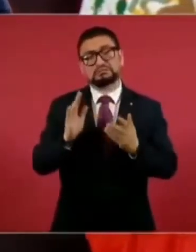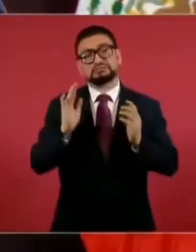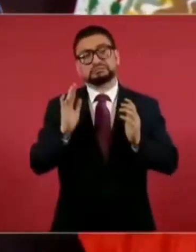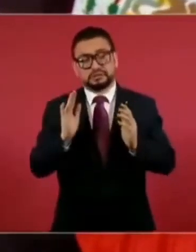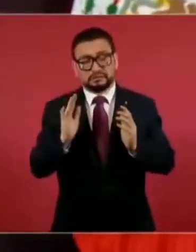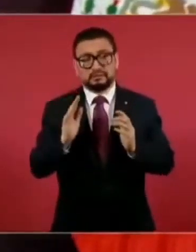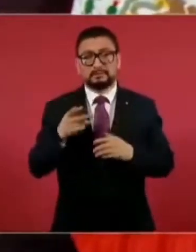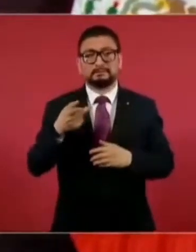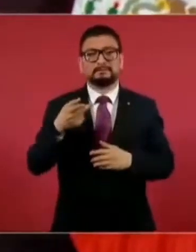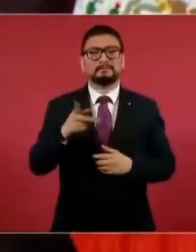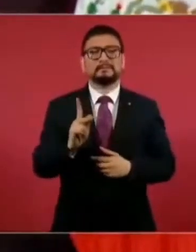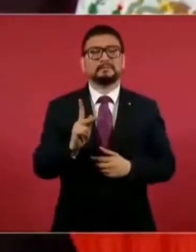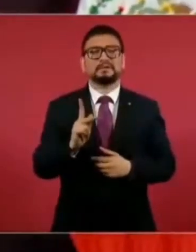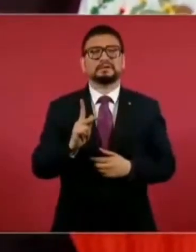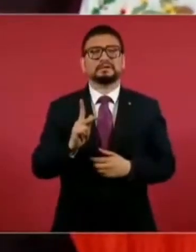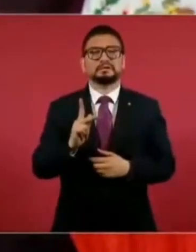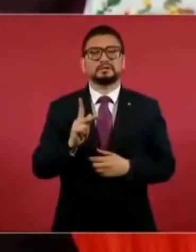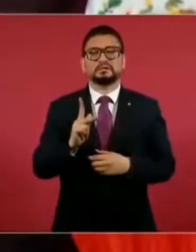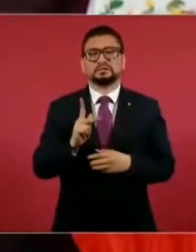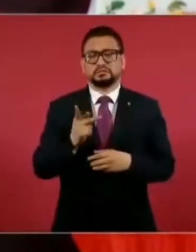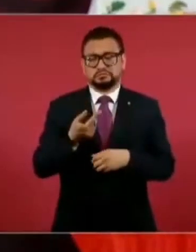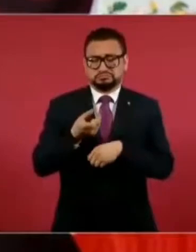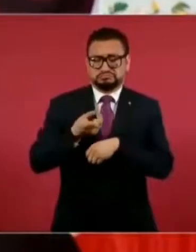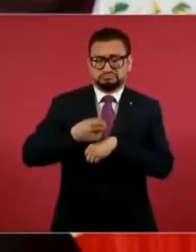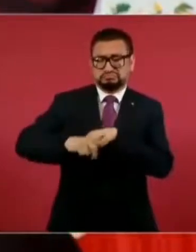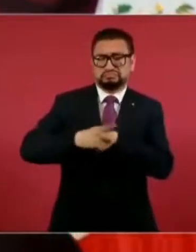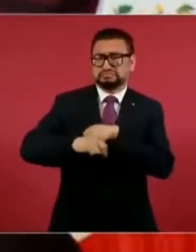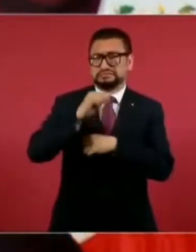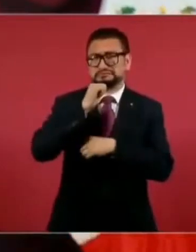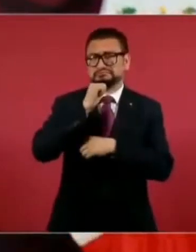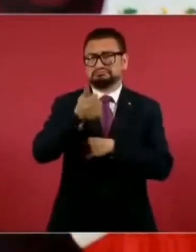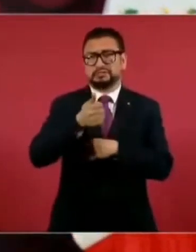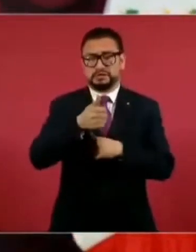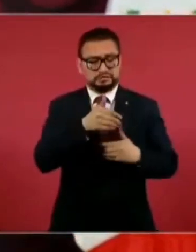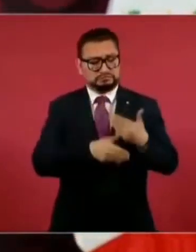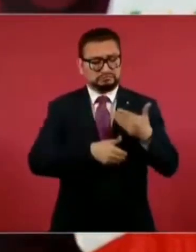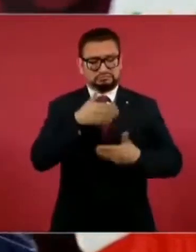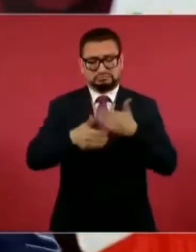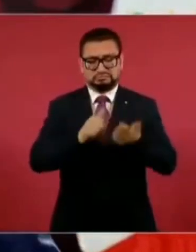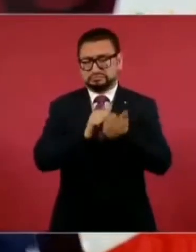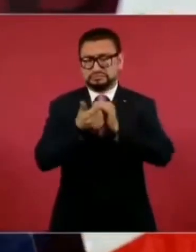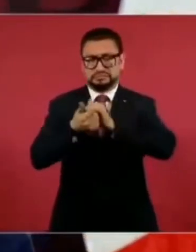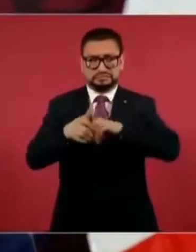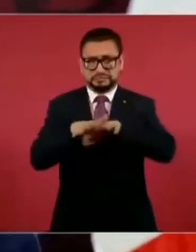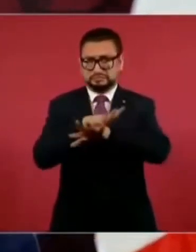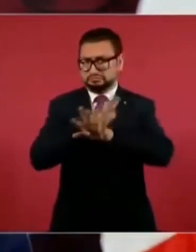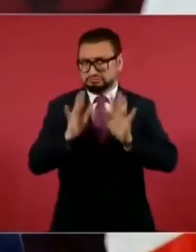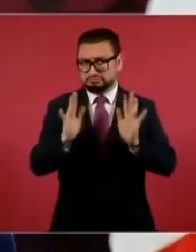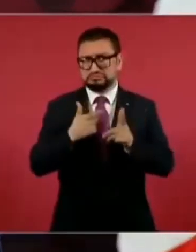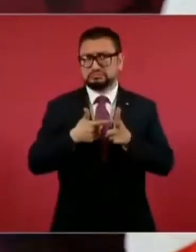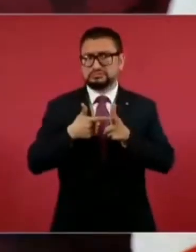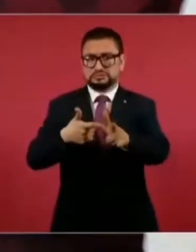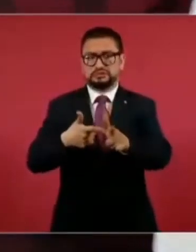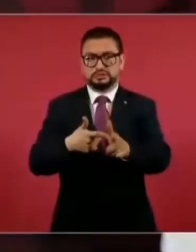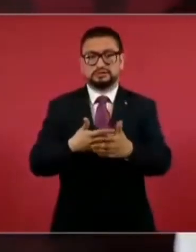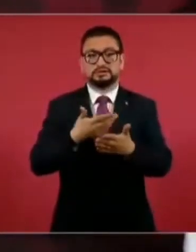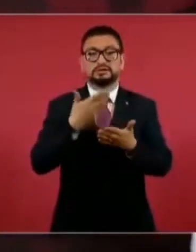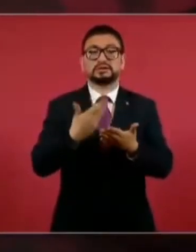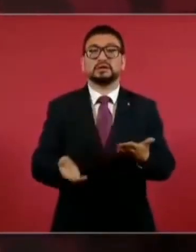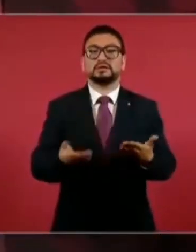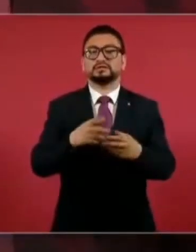causaron ningún daño al proceso de transformación. Ahora, también, hablando de